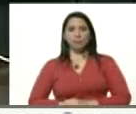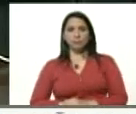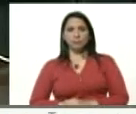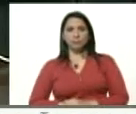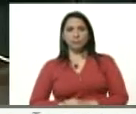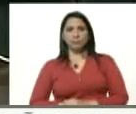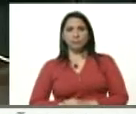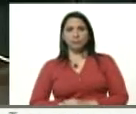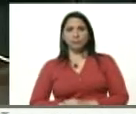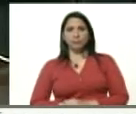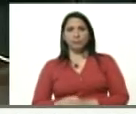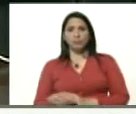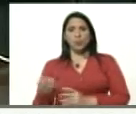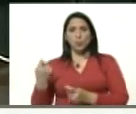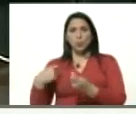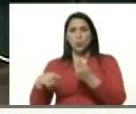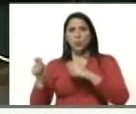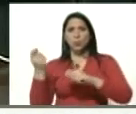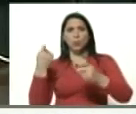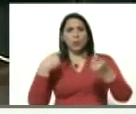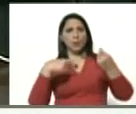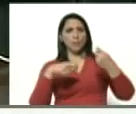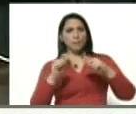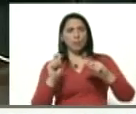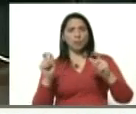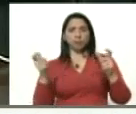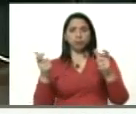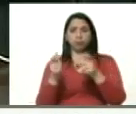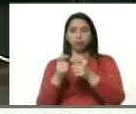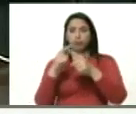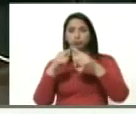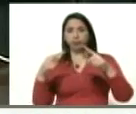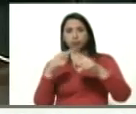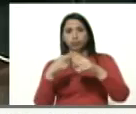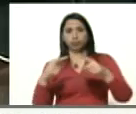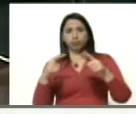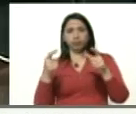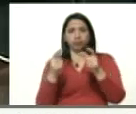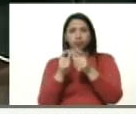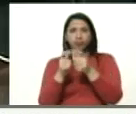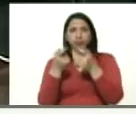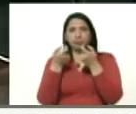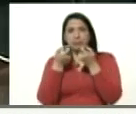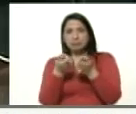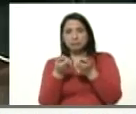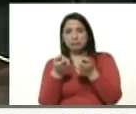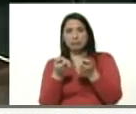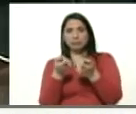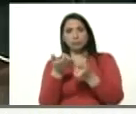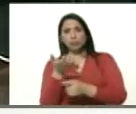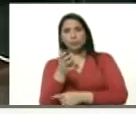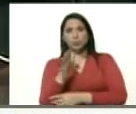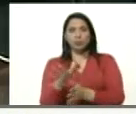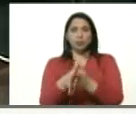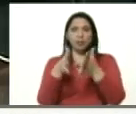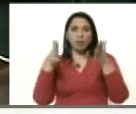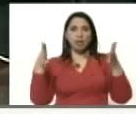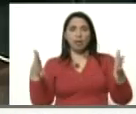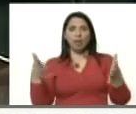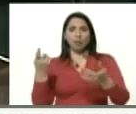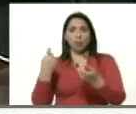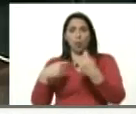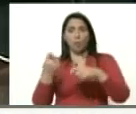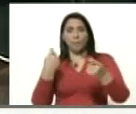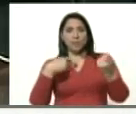a comerciantes pequeños, medianos, pequeñitos, regulares, grandes,